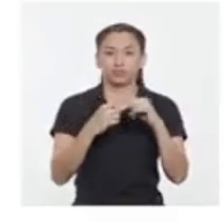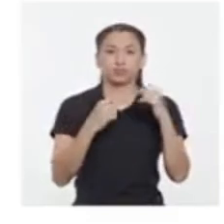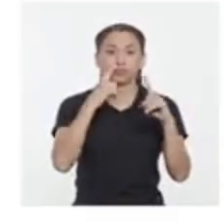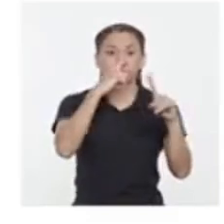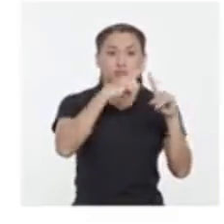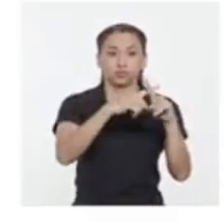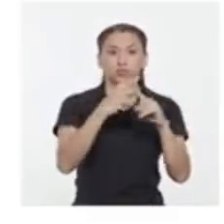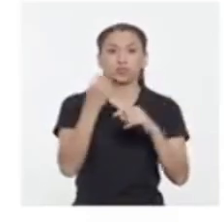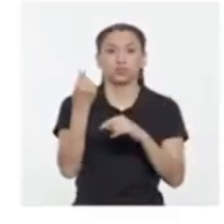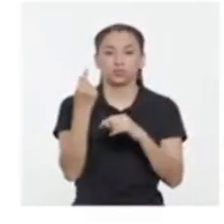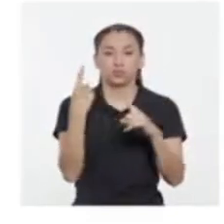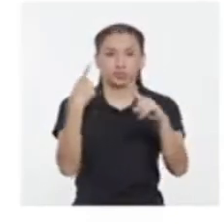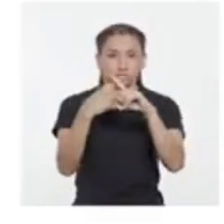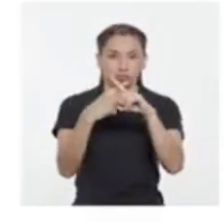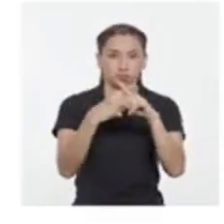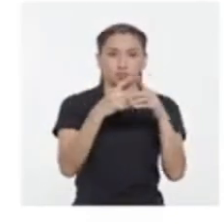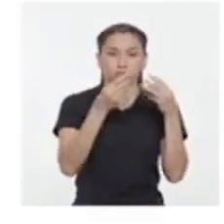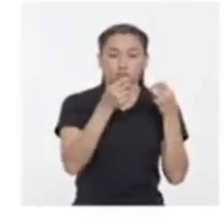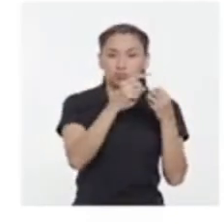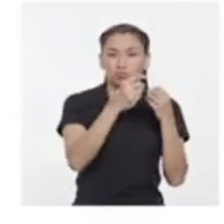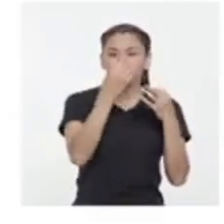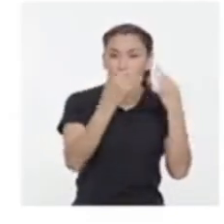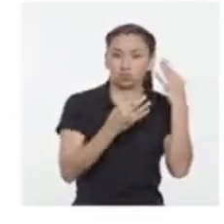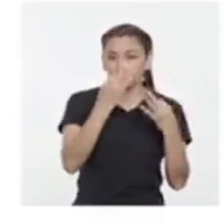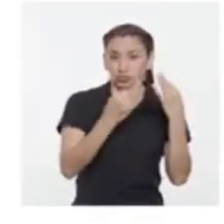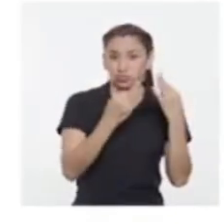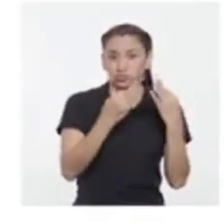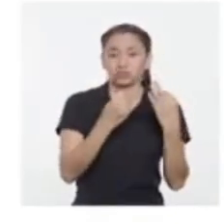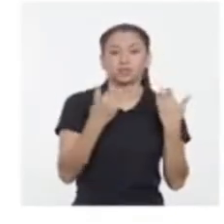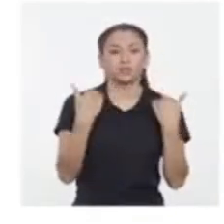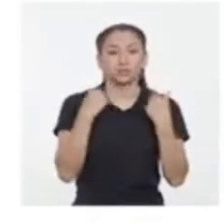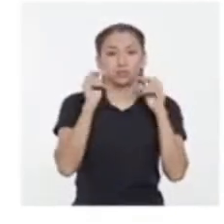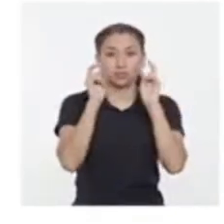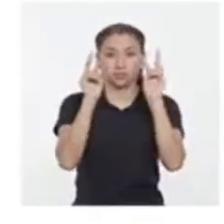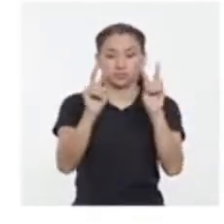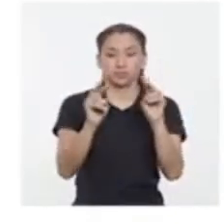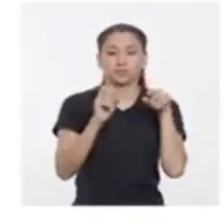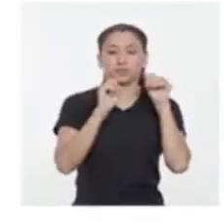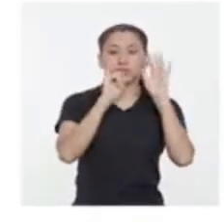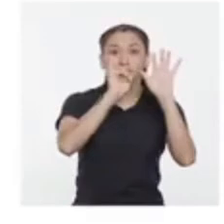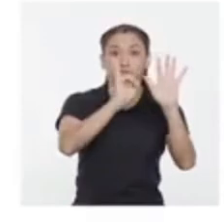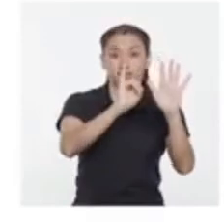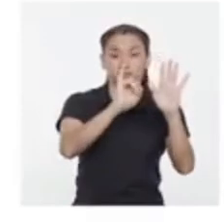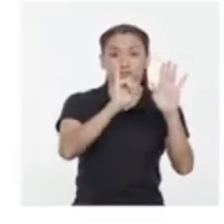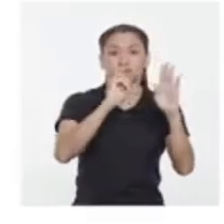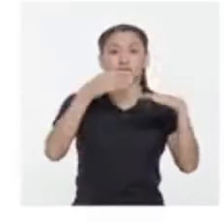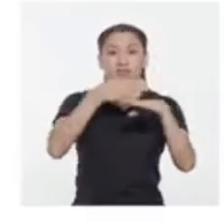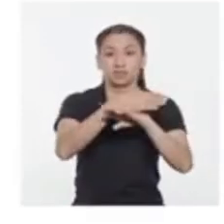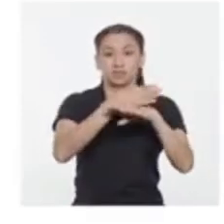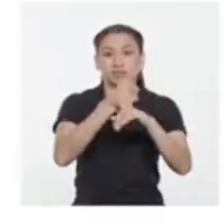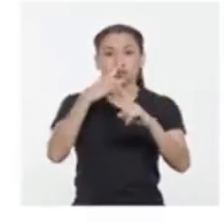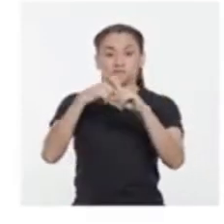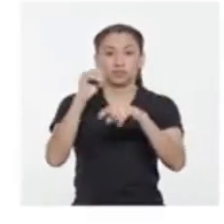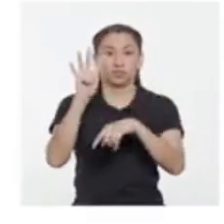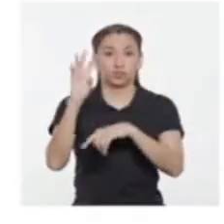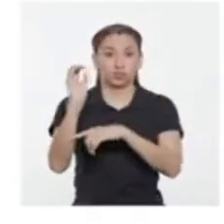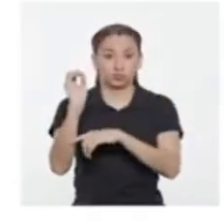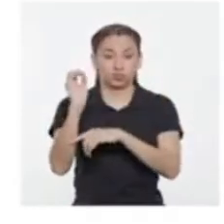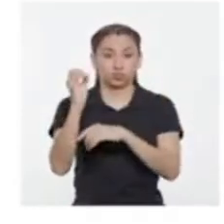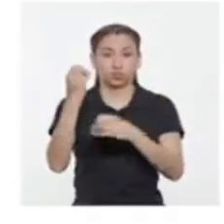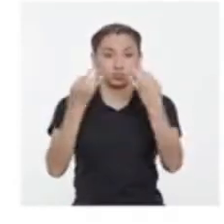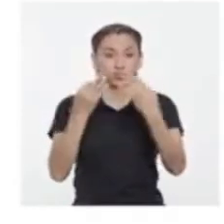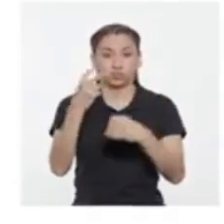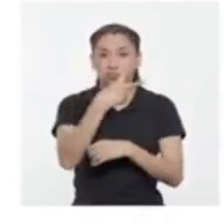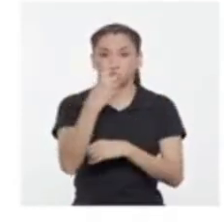cantidad de material por el costo. Si observamos la tabla, tenemos que 6 listones de madera por 40